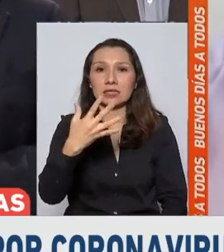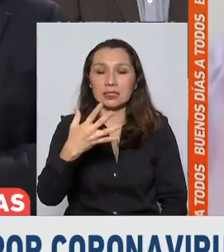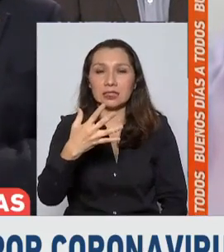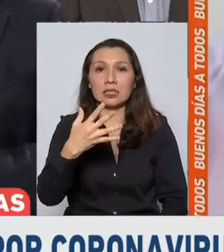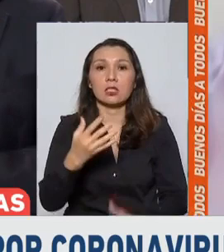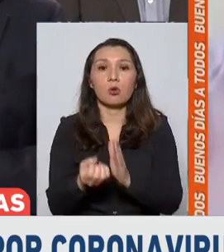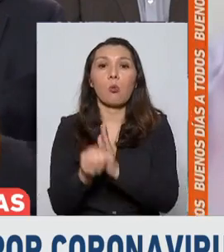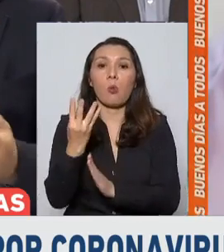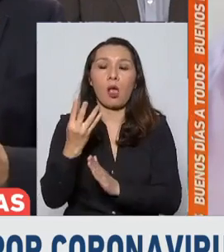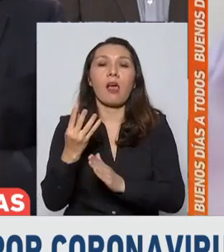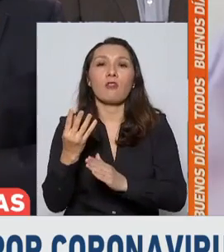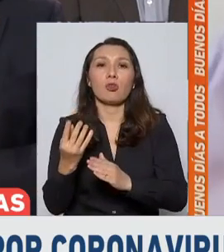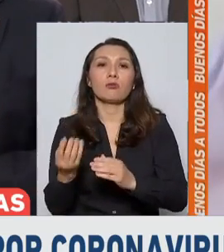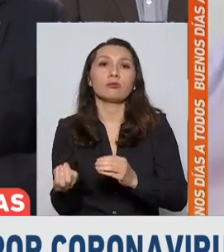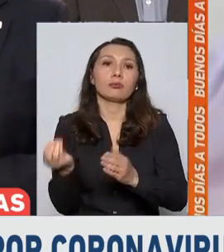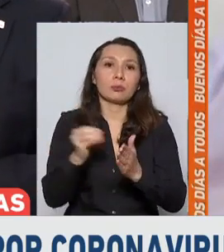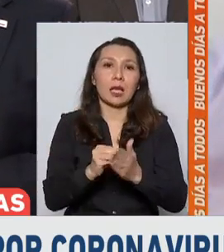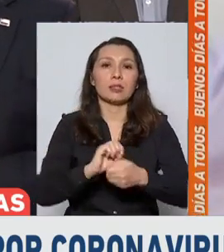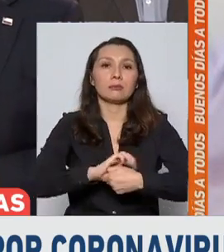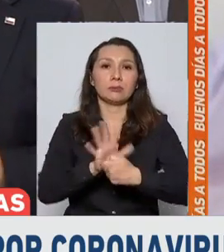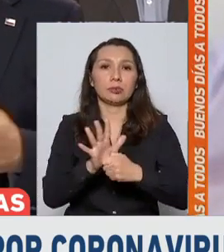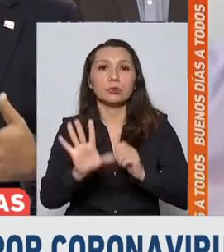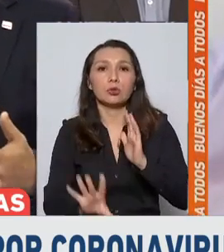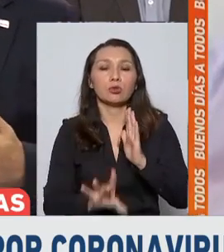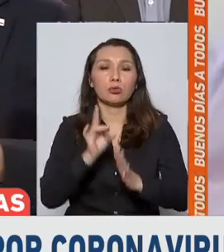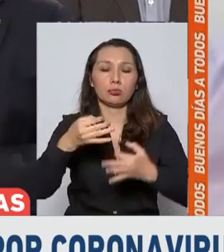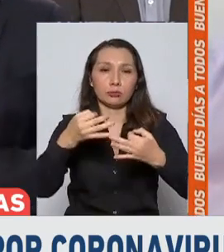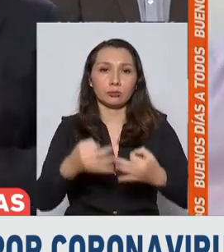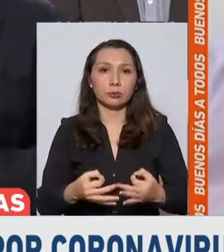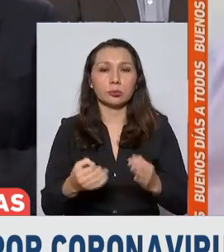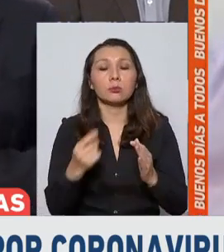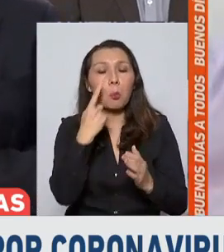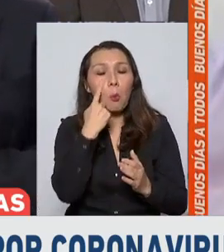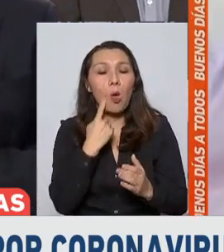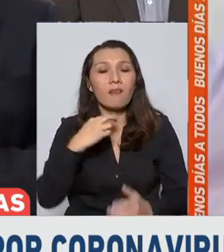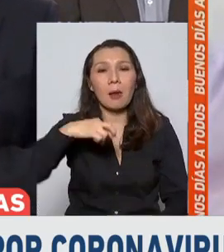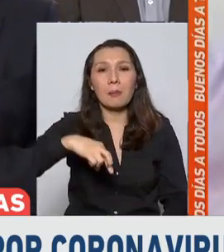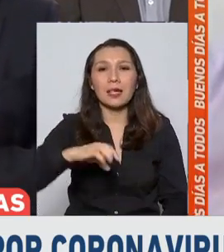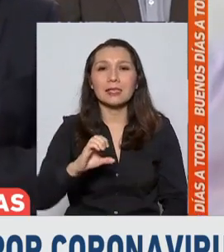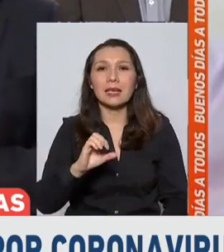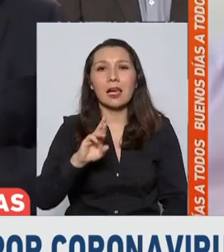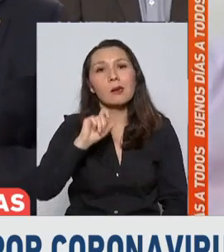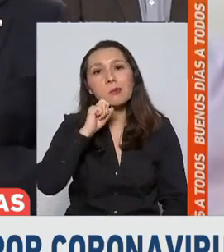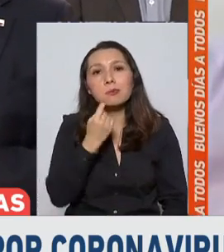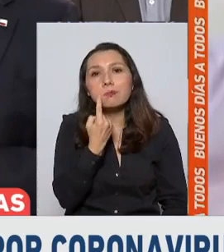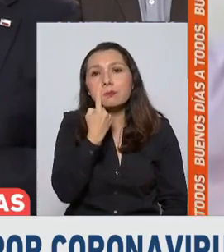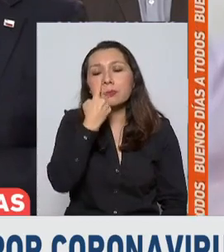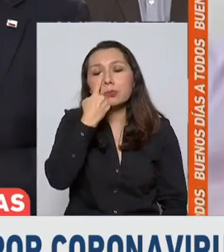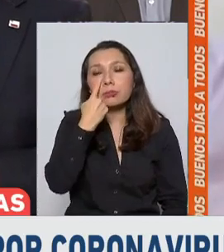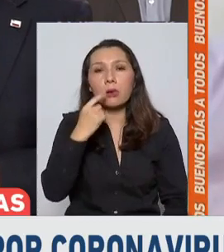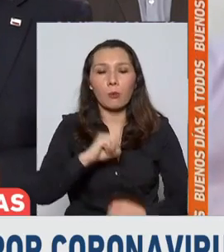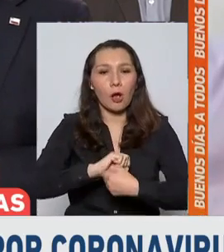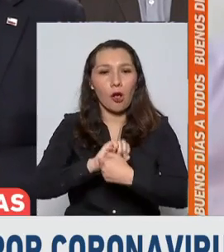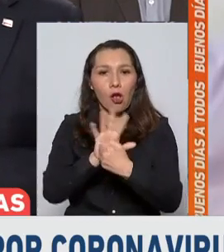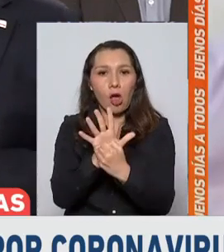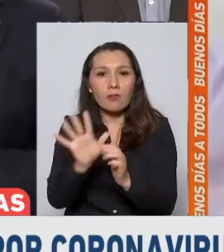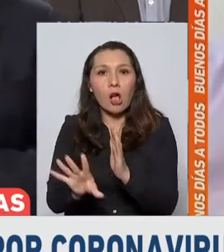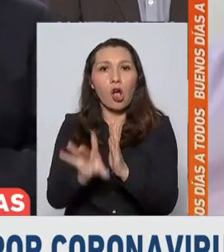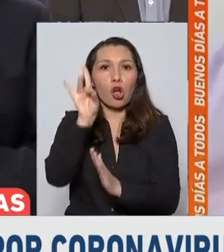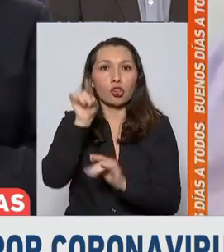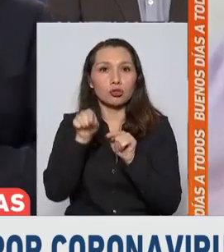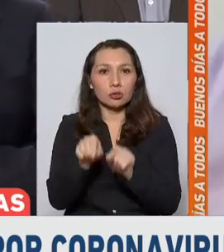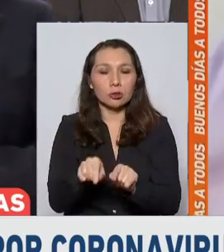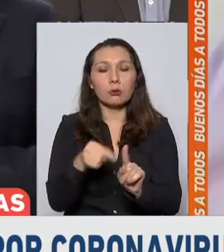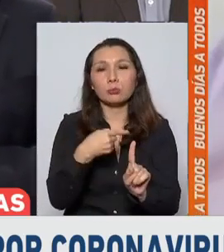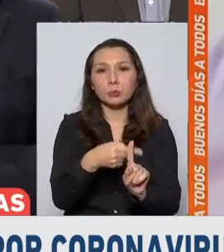325 nuevos casos diagnosticados, insisto, mediante PCR, de coronavirus. Esto